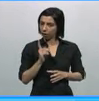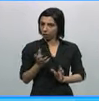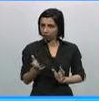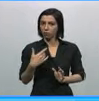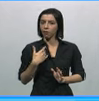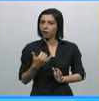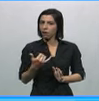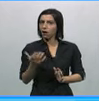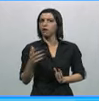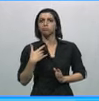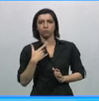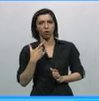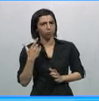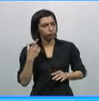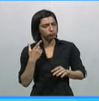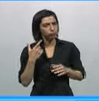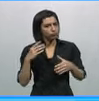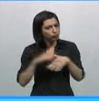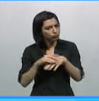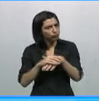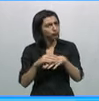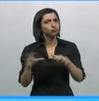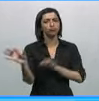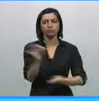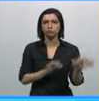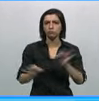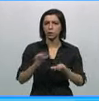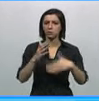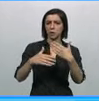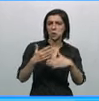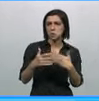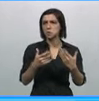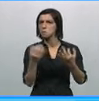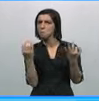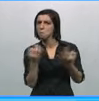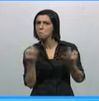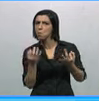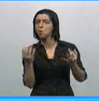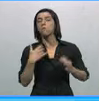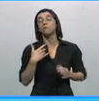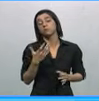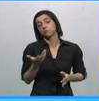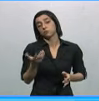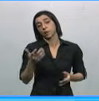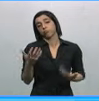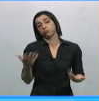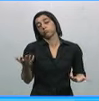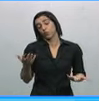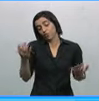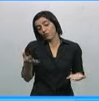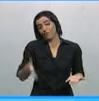efectivo. Uh-huh. Y realmente, bueno, por algo es que ha